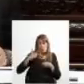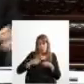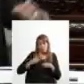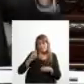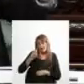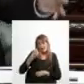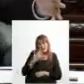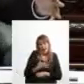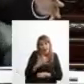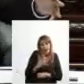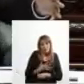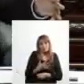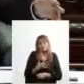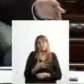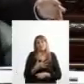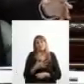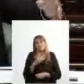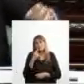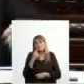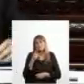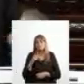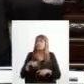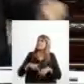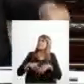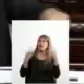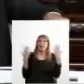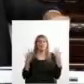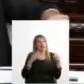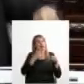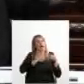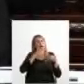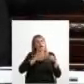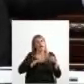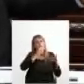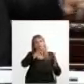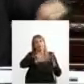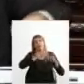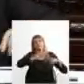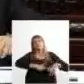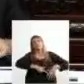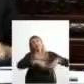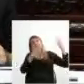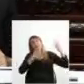por la fiesta que se mandaron en ANCAP, que hoy están pagando y se lo están pasando